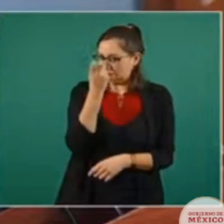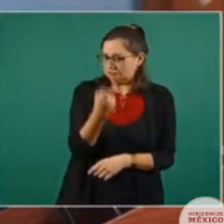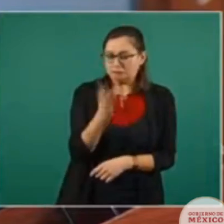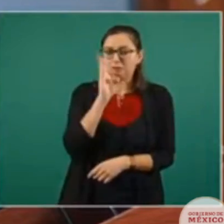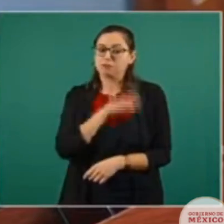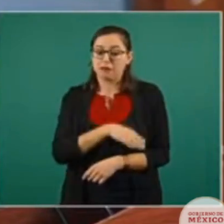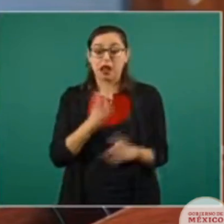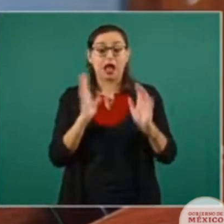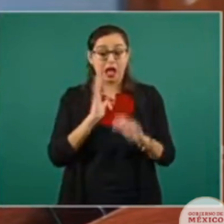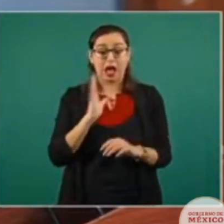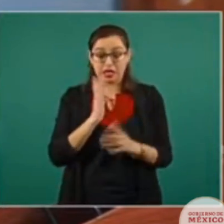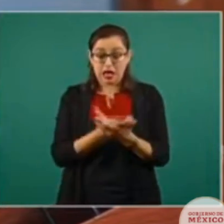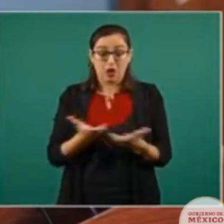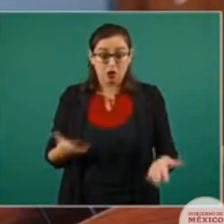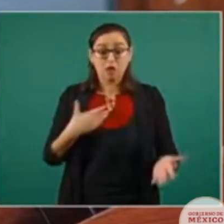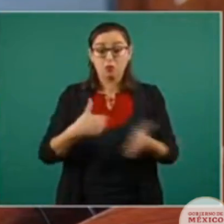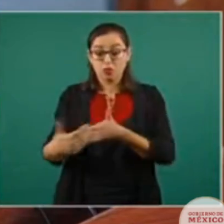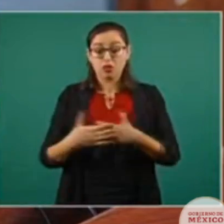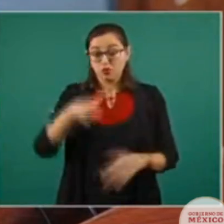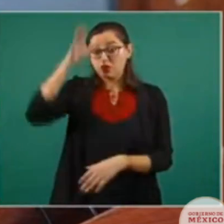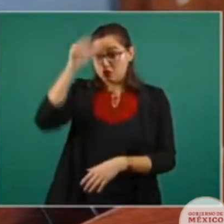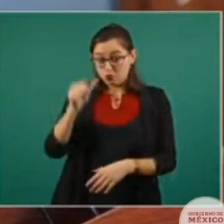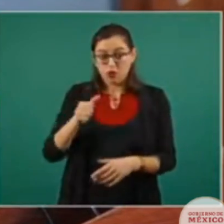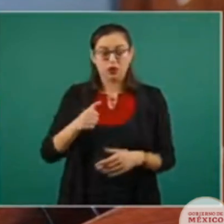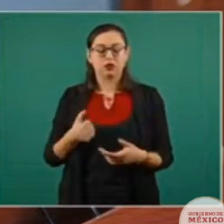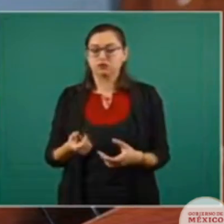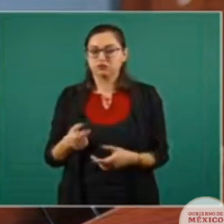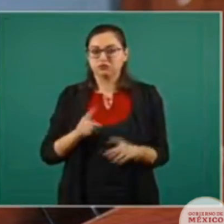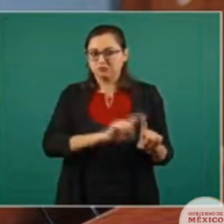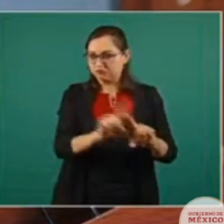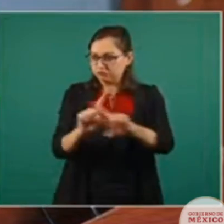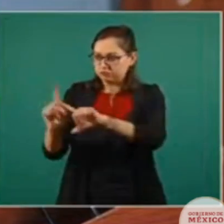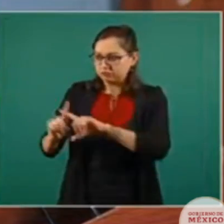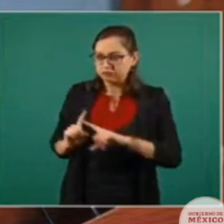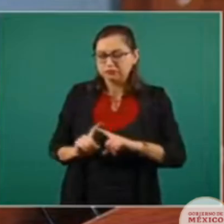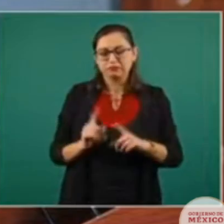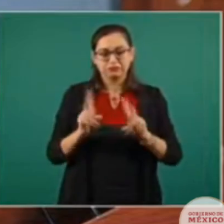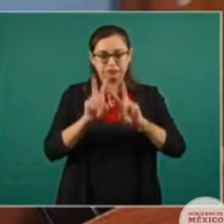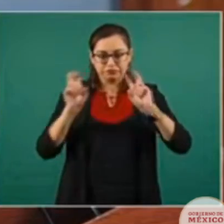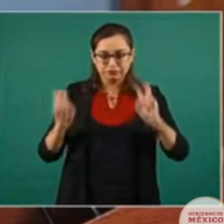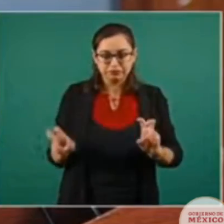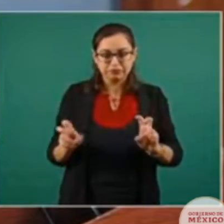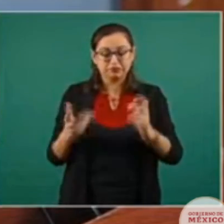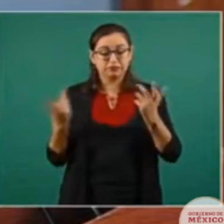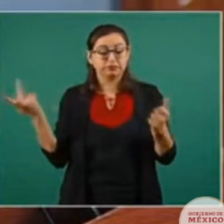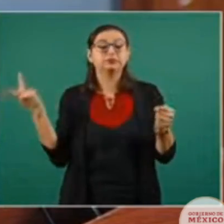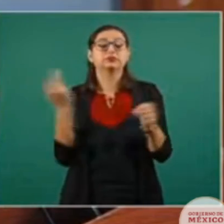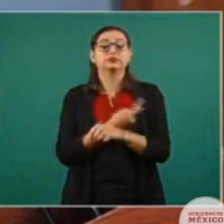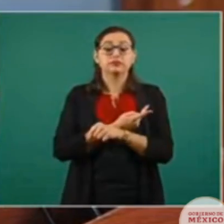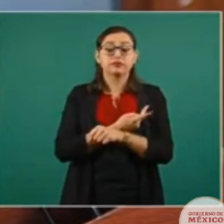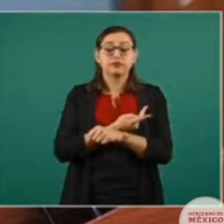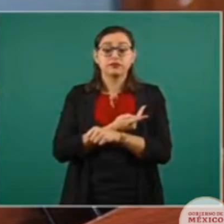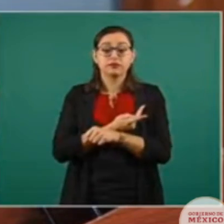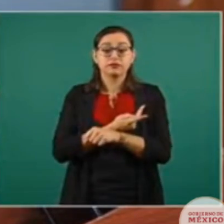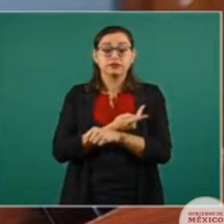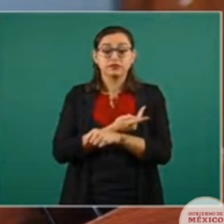tratados y otros convenios de cooperación. Y si en los años inmediatamente posteriores a la conquista